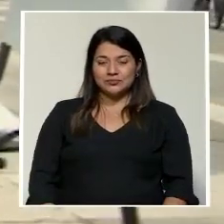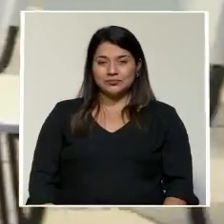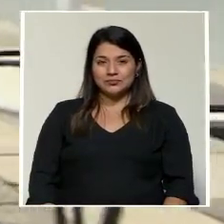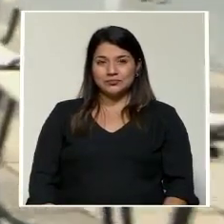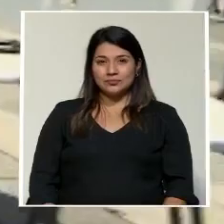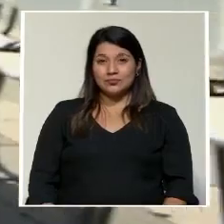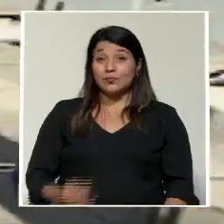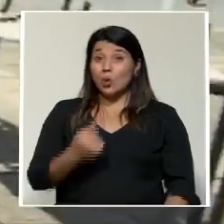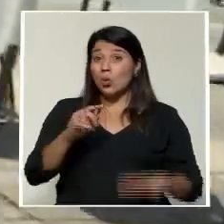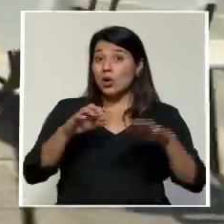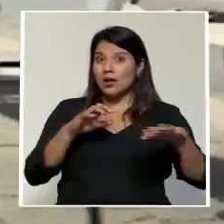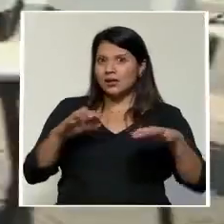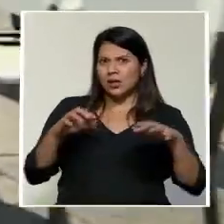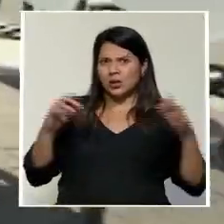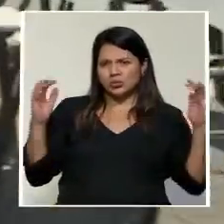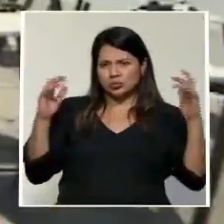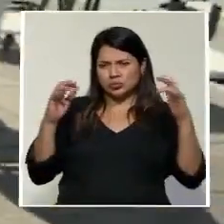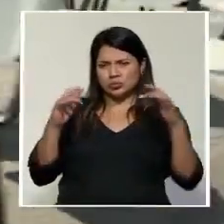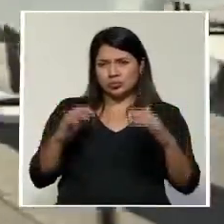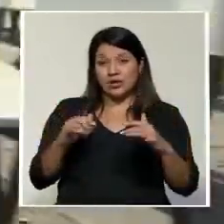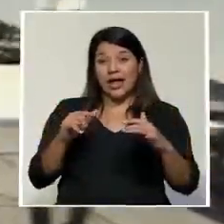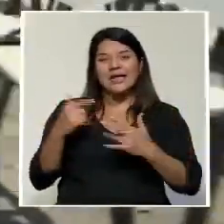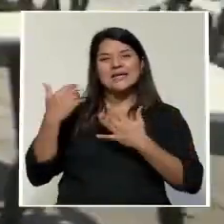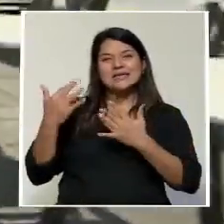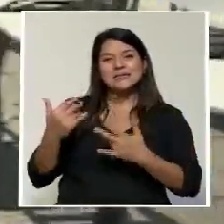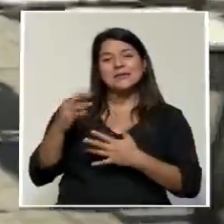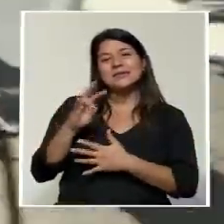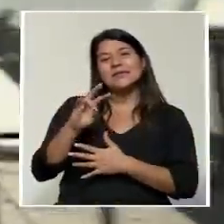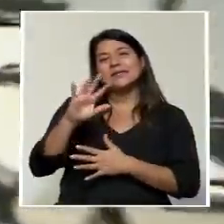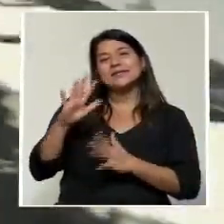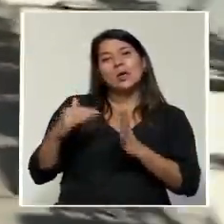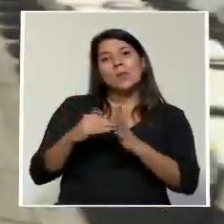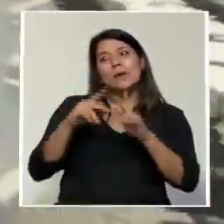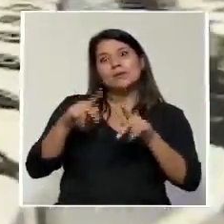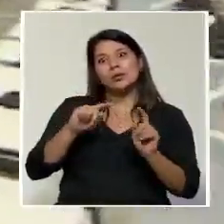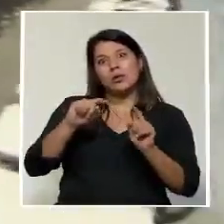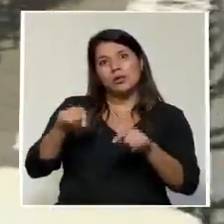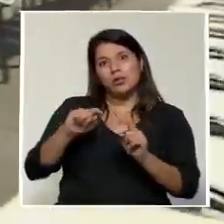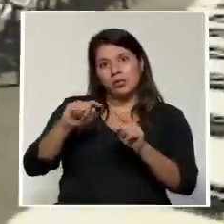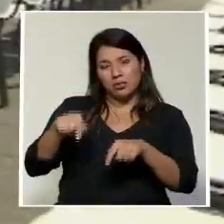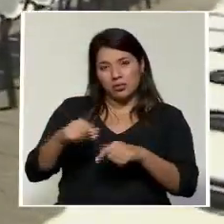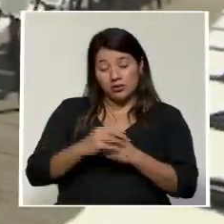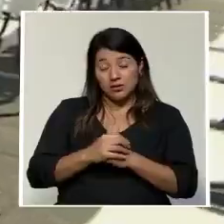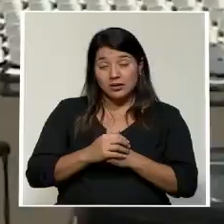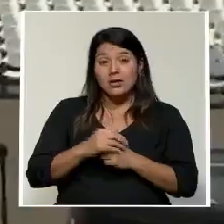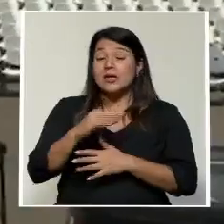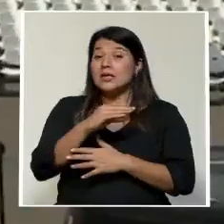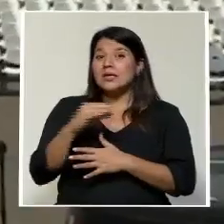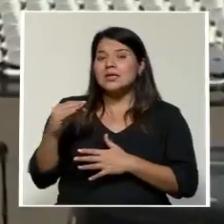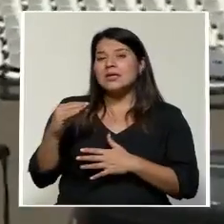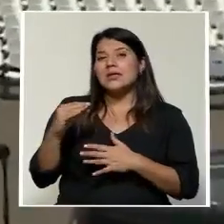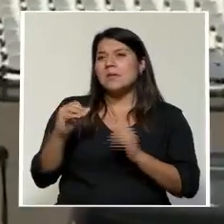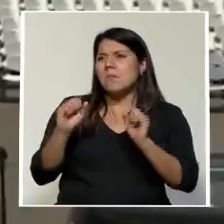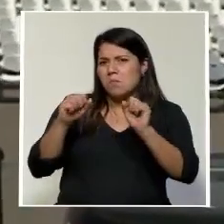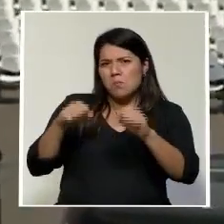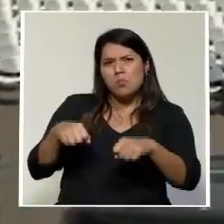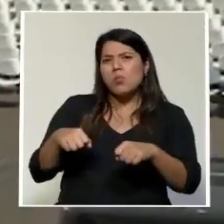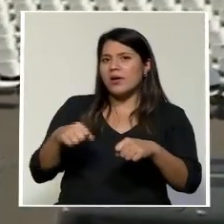un evento multitudinario en el que se esperan 75.000 asistentes al que pese a la pandemia podrán acceder sin